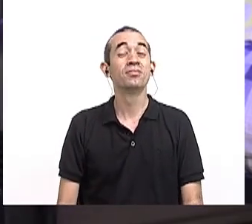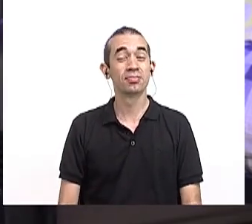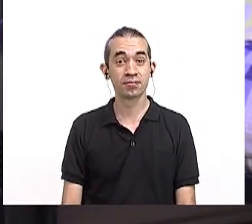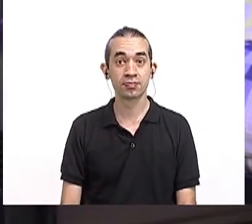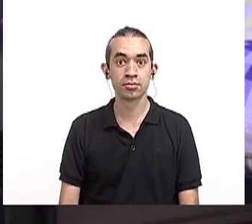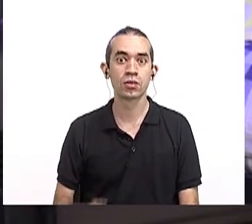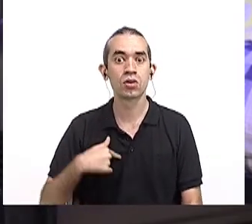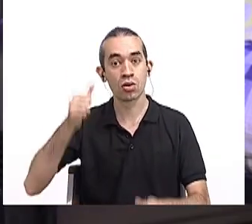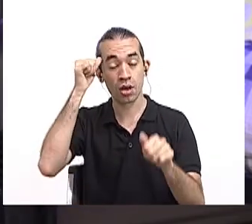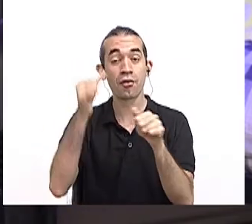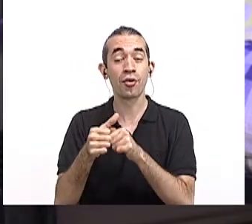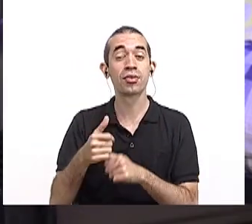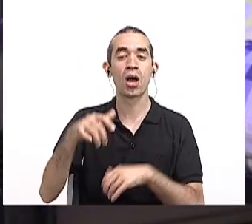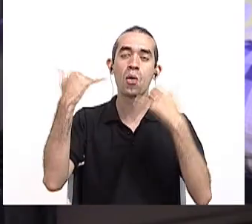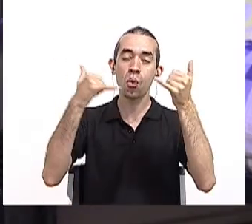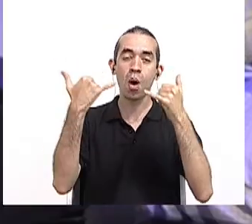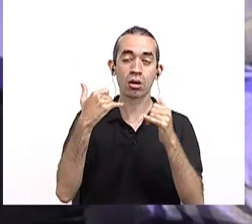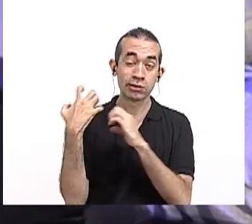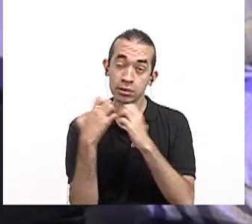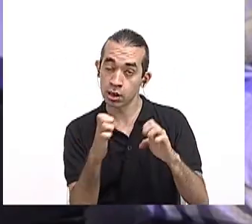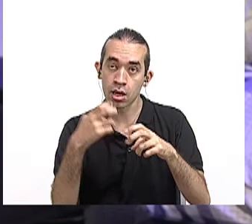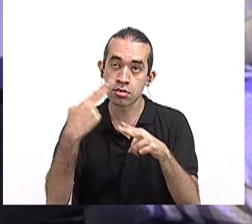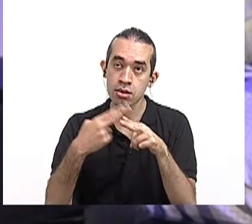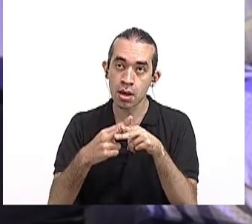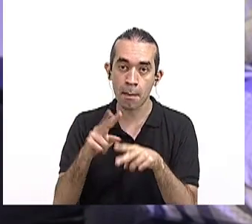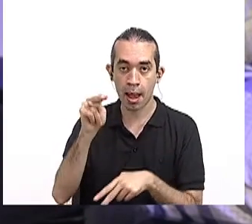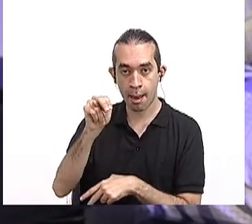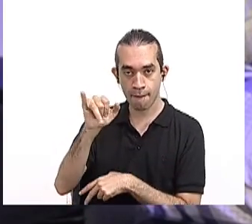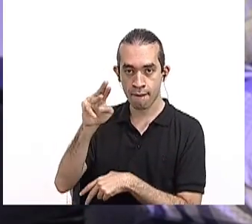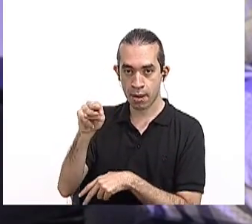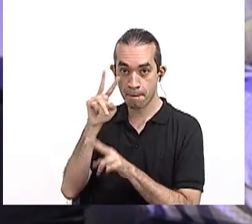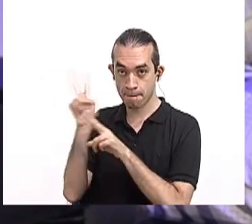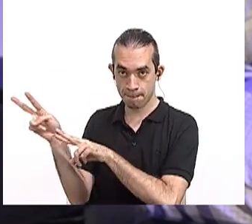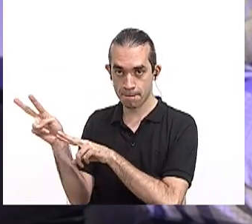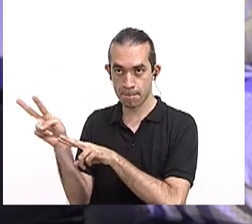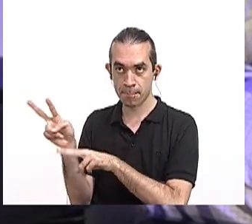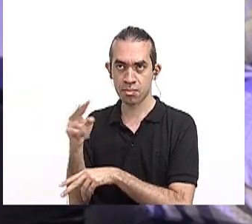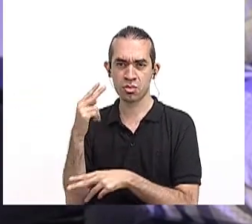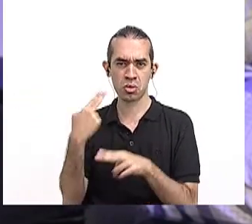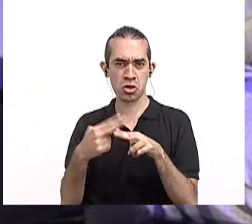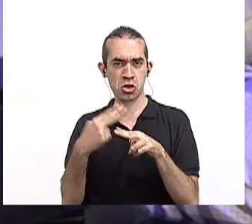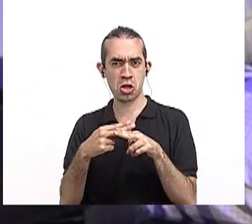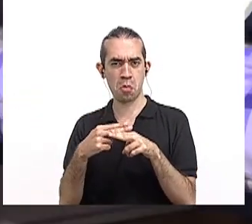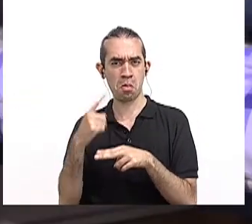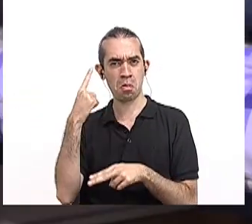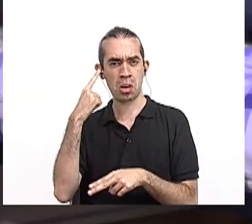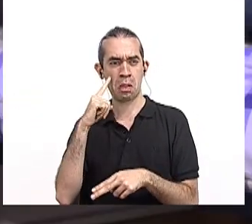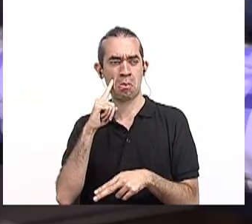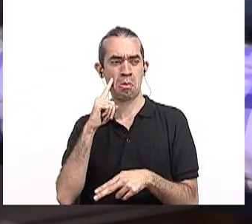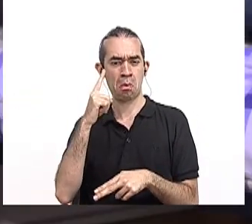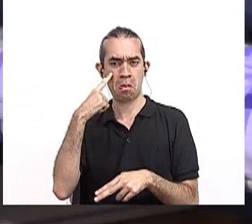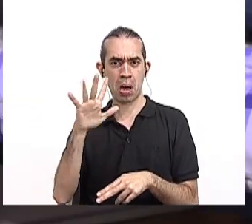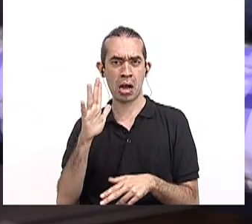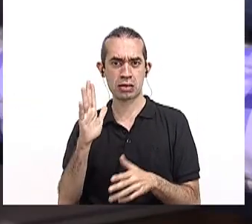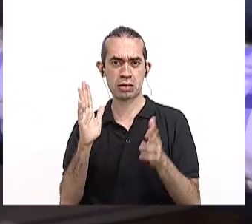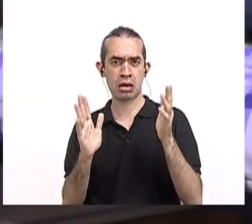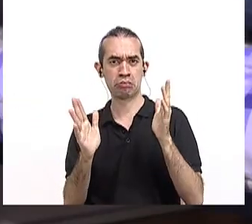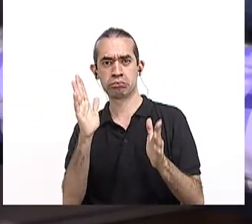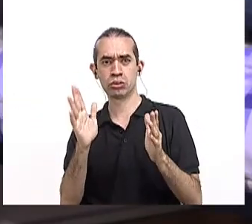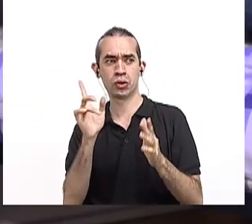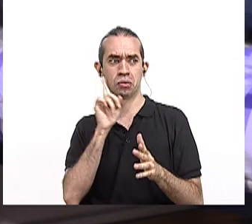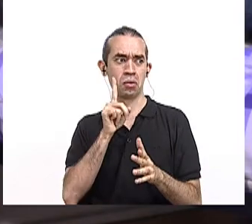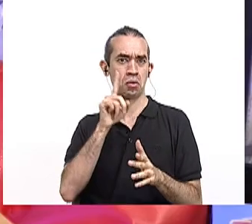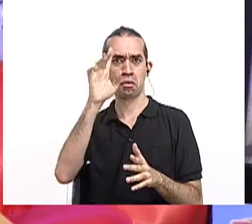Me acordé de un juego de estrategia que se llama NIM. Sí, yo sé que el nombre parece como de ciencia ficción. Dicen que es un juego